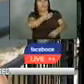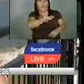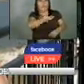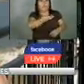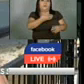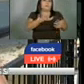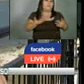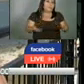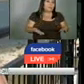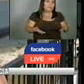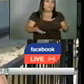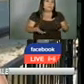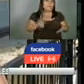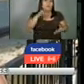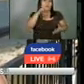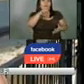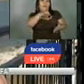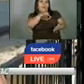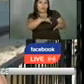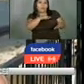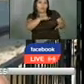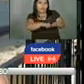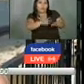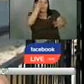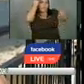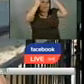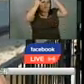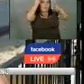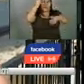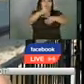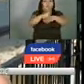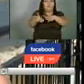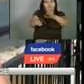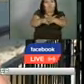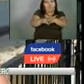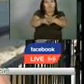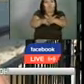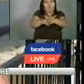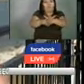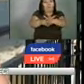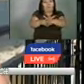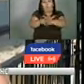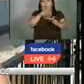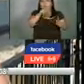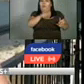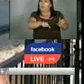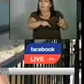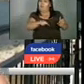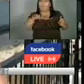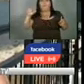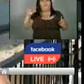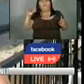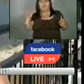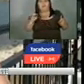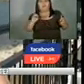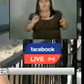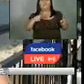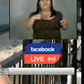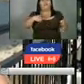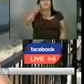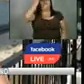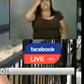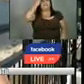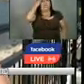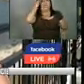son todos, todos estos son inventados por los demócratas. No necesariamente el FBI ni el DOJ, pero yo estoy